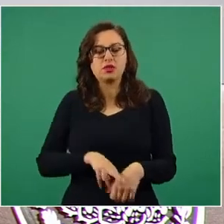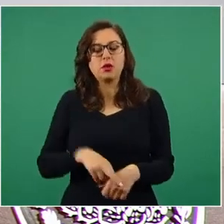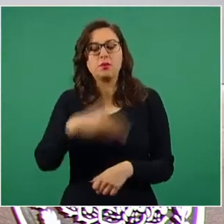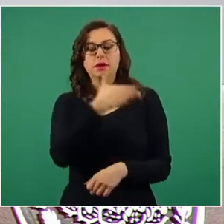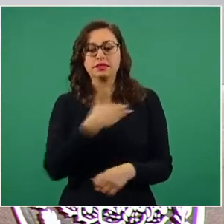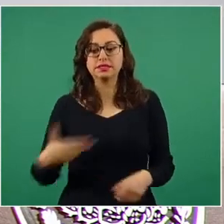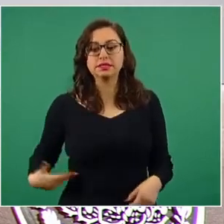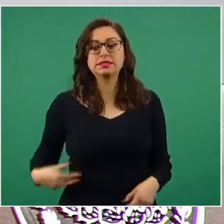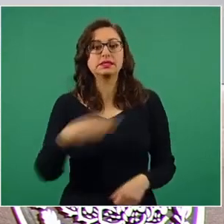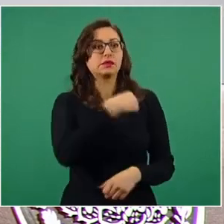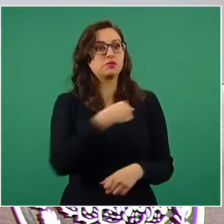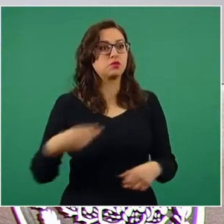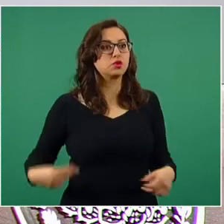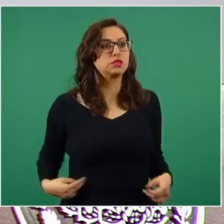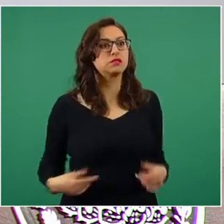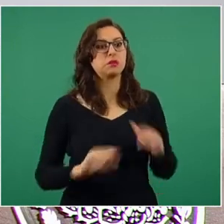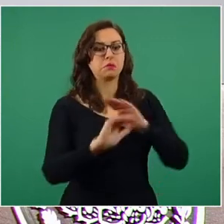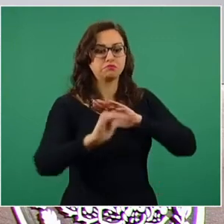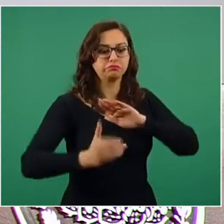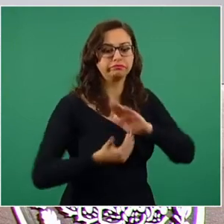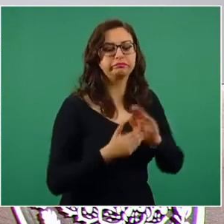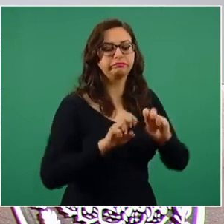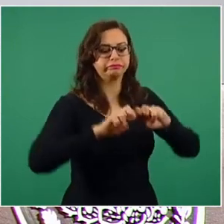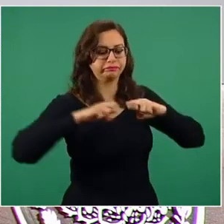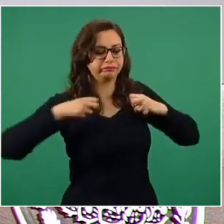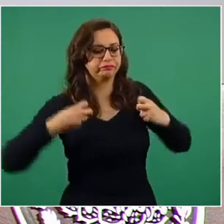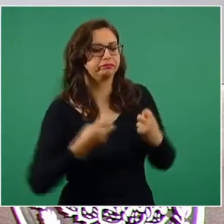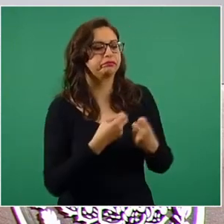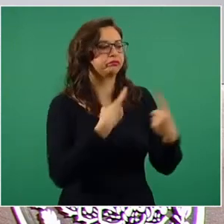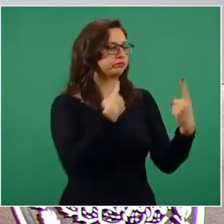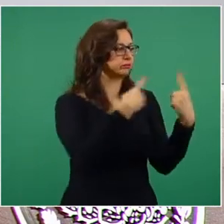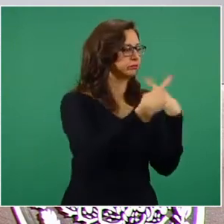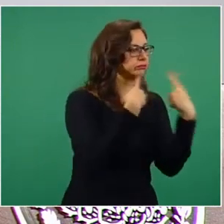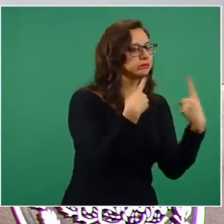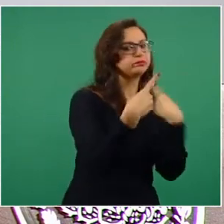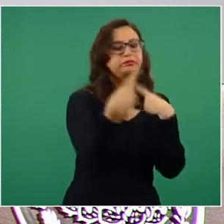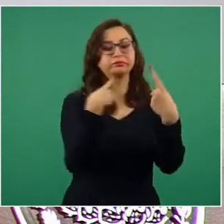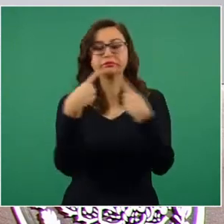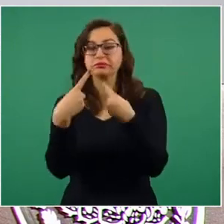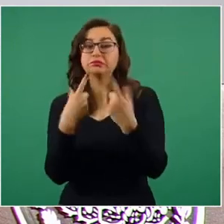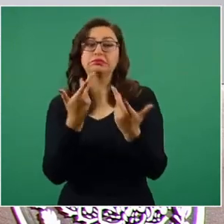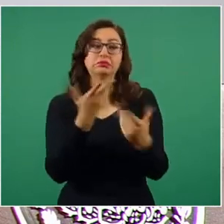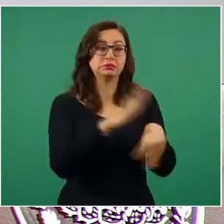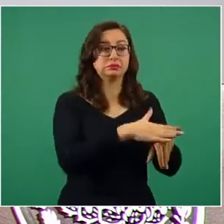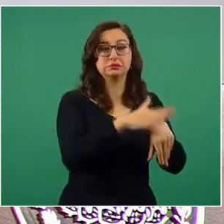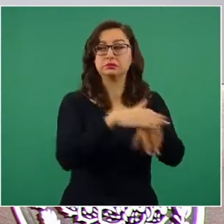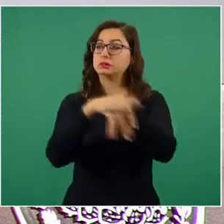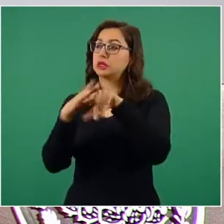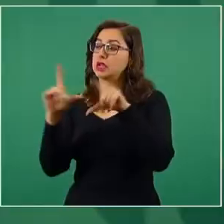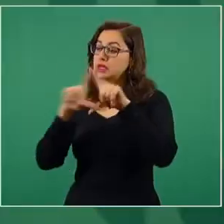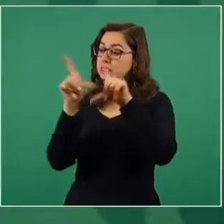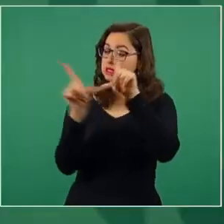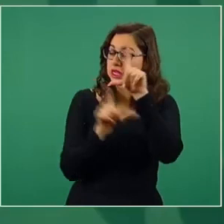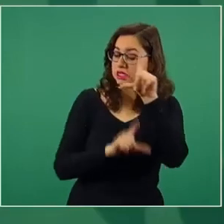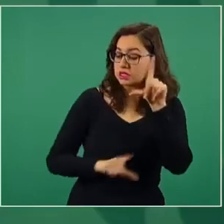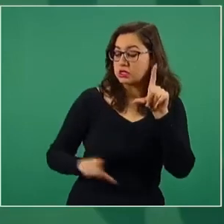con aquellos en los que se requiere fortalecer la Estrategia Nacional de